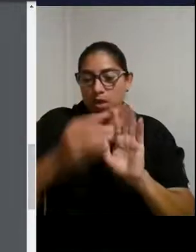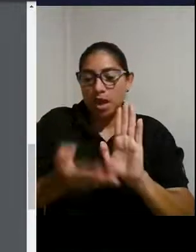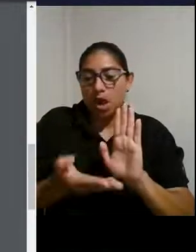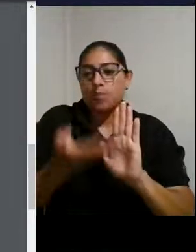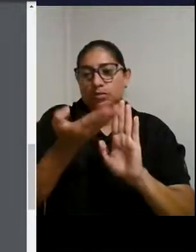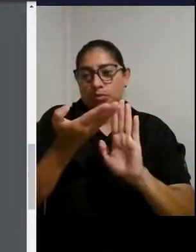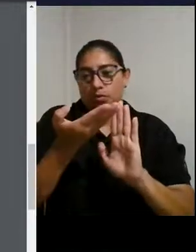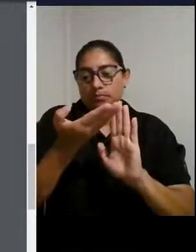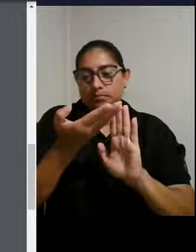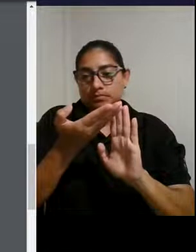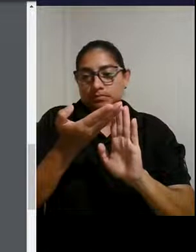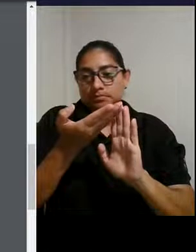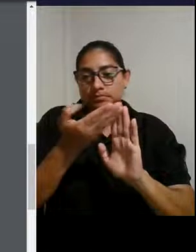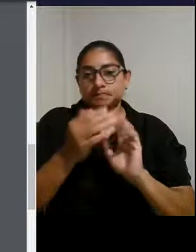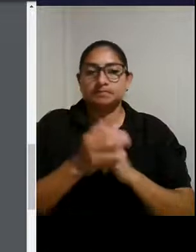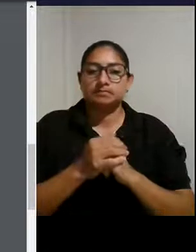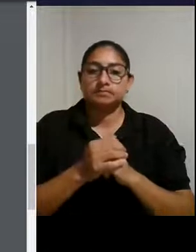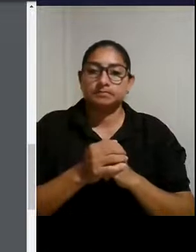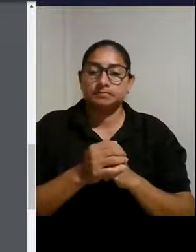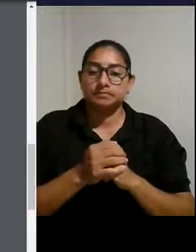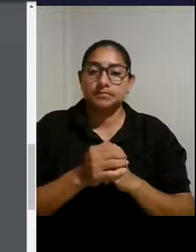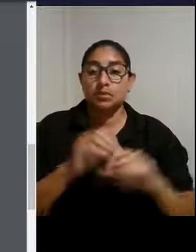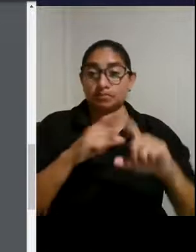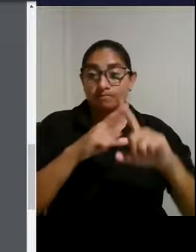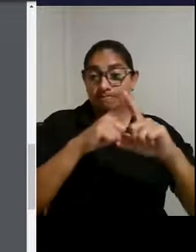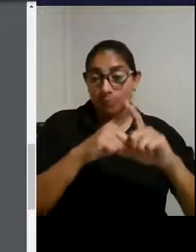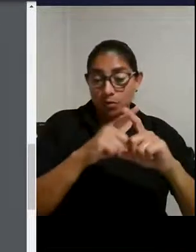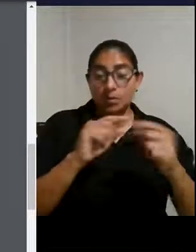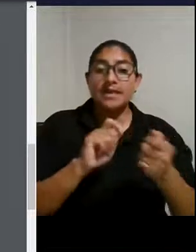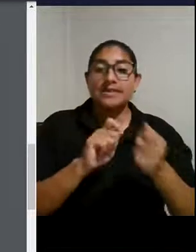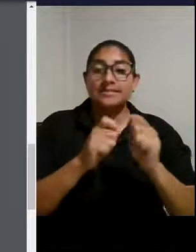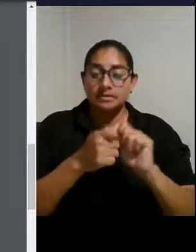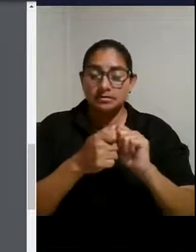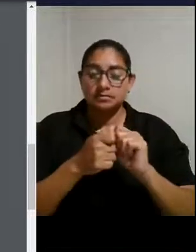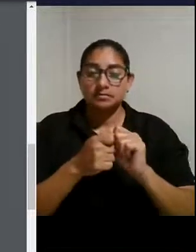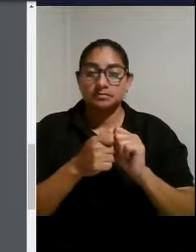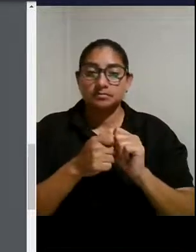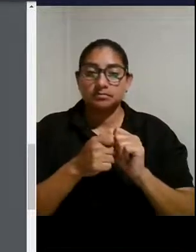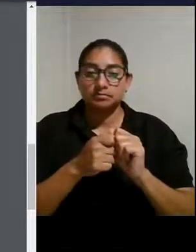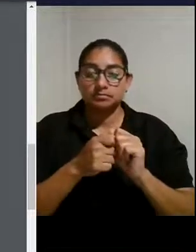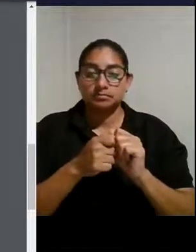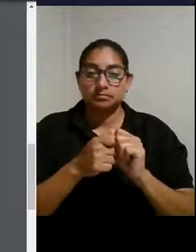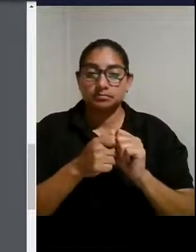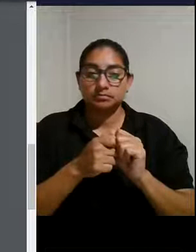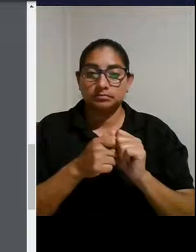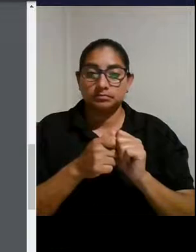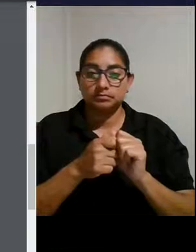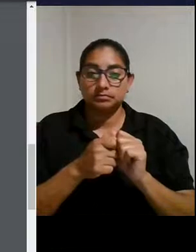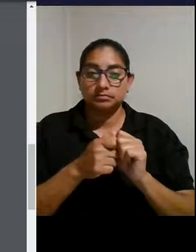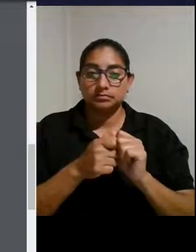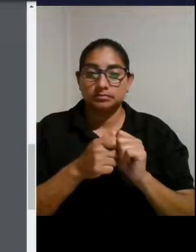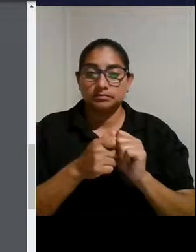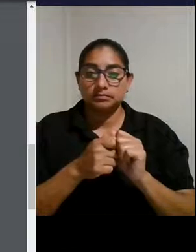Y la formulita nos decía que el cambio, perdón, que la tasa de cambio